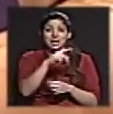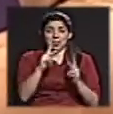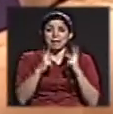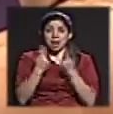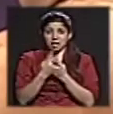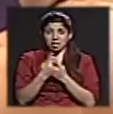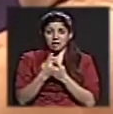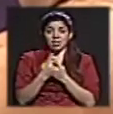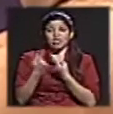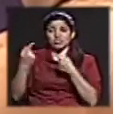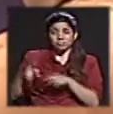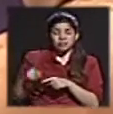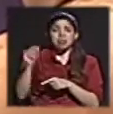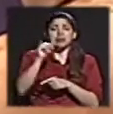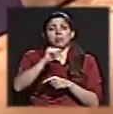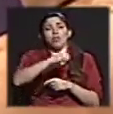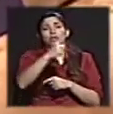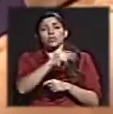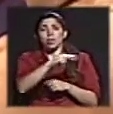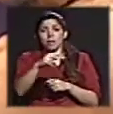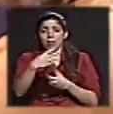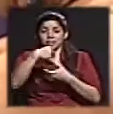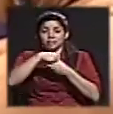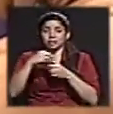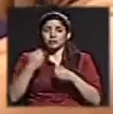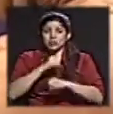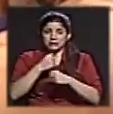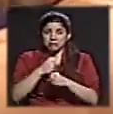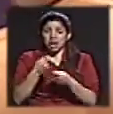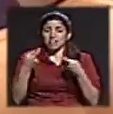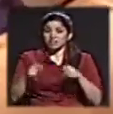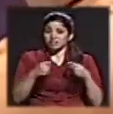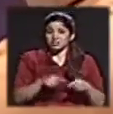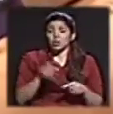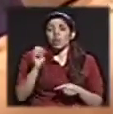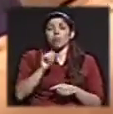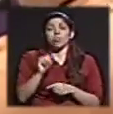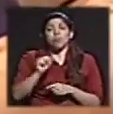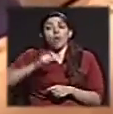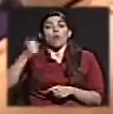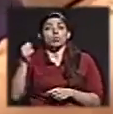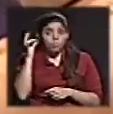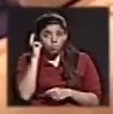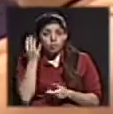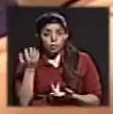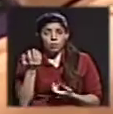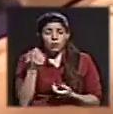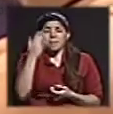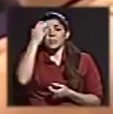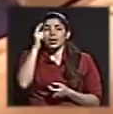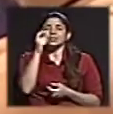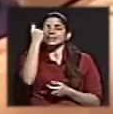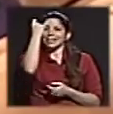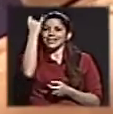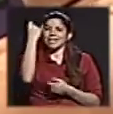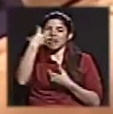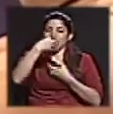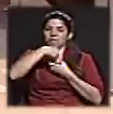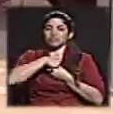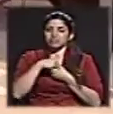partido, como también de otros compañeros dentro de la municipalidad, o bien también de otras mujeres, porque estamos hablando de una ideología de